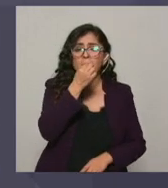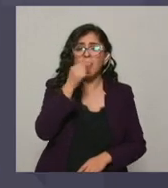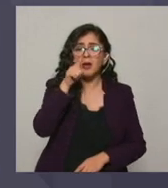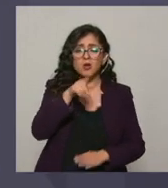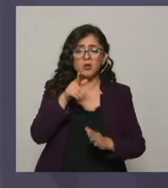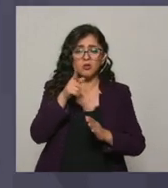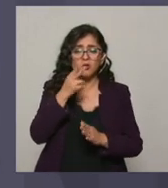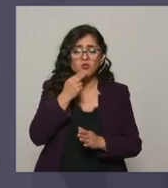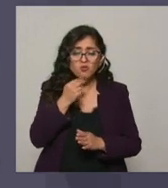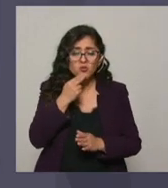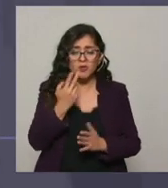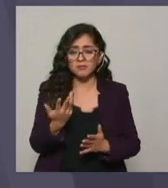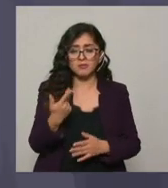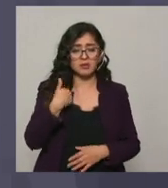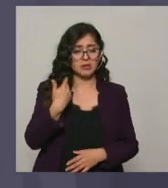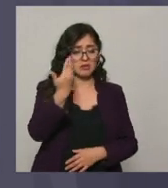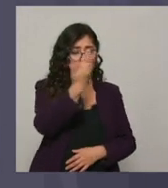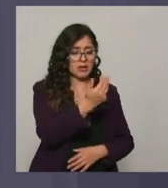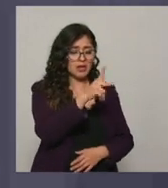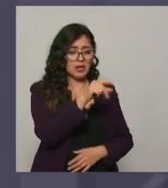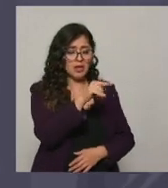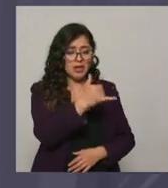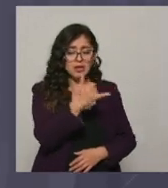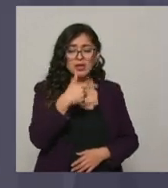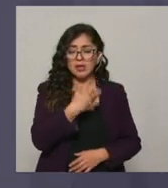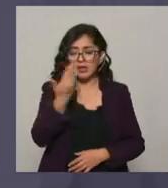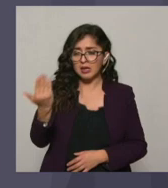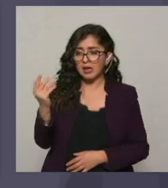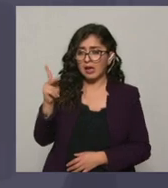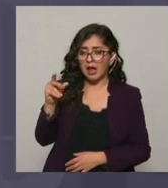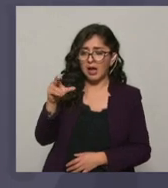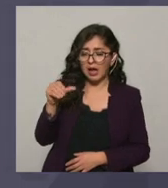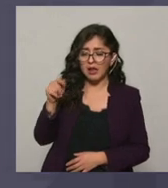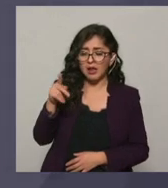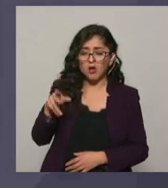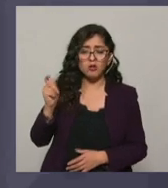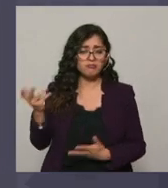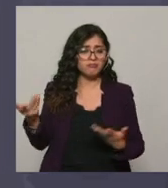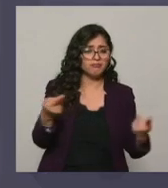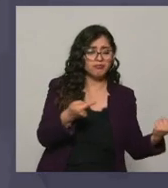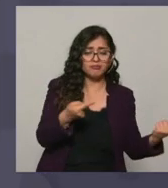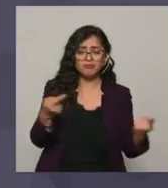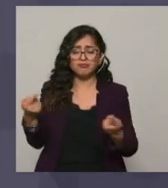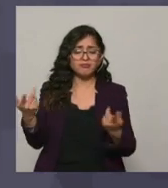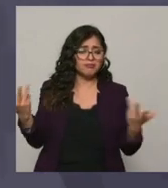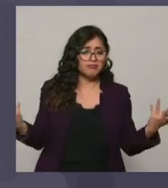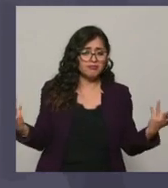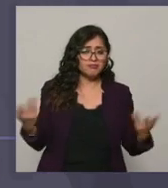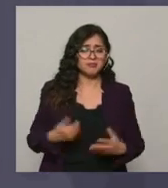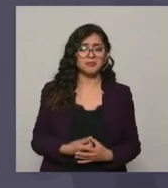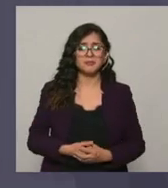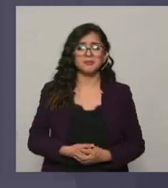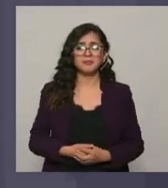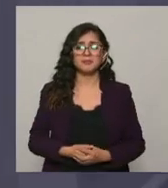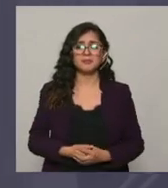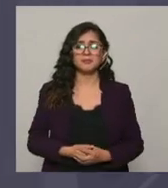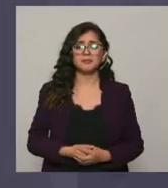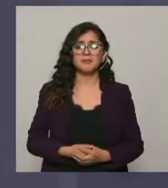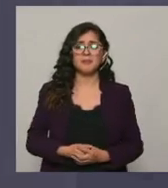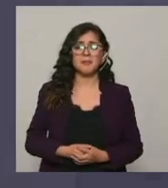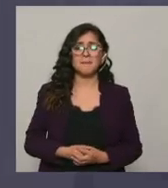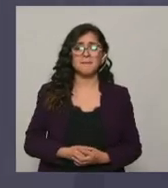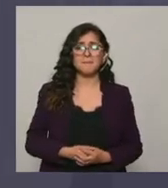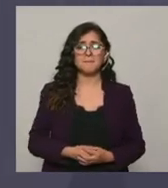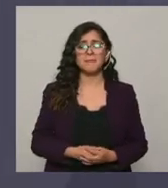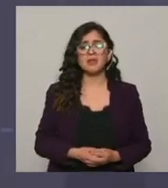lo toca ni siquiera. No, yo creo que ese caso ¿No? está, o sea, no, o sea, creo ¿Para qué que, se meten creo en que eso? además hay cosas